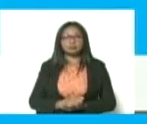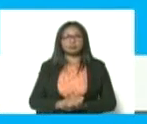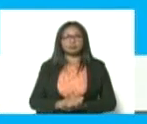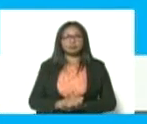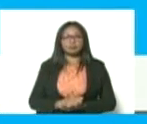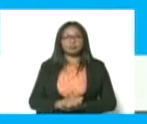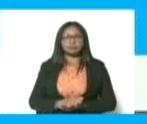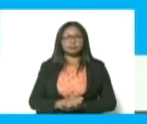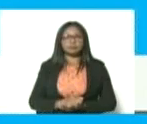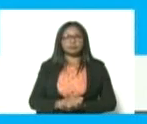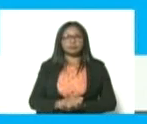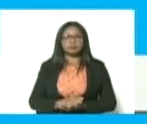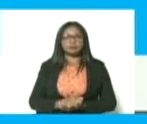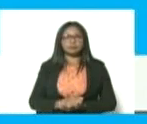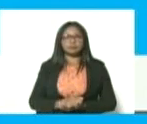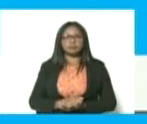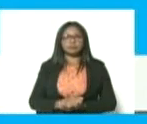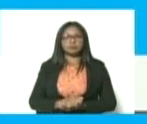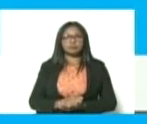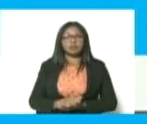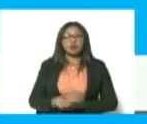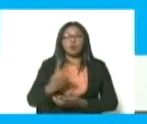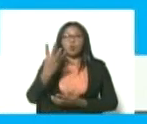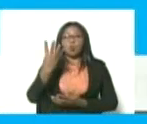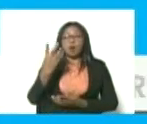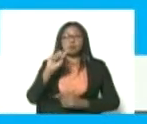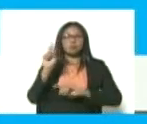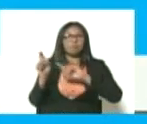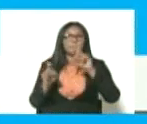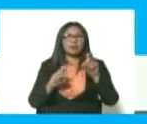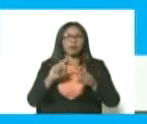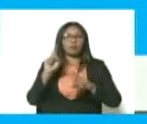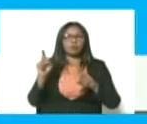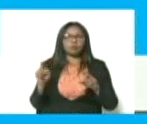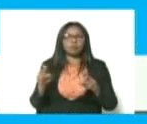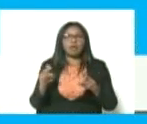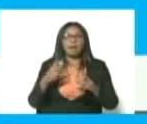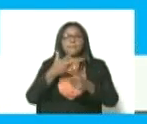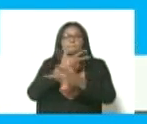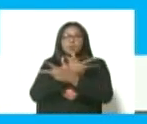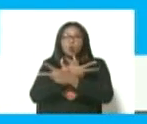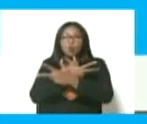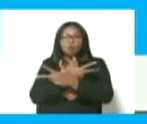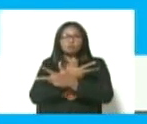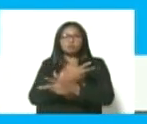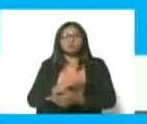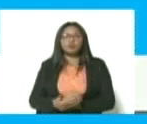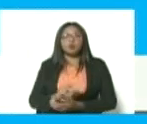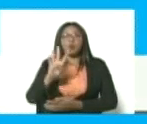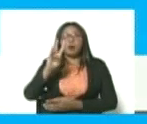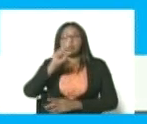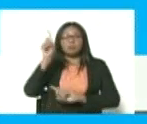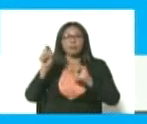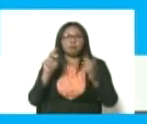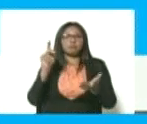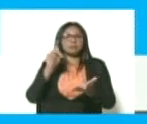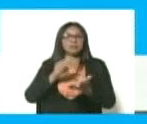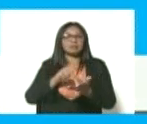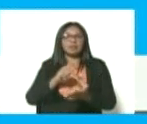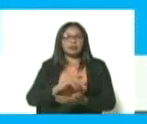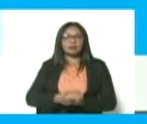Ha habido 4 preguntas vía videoconferencia, 4 preguntas presenciales.